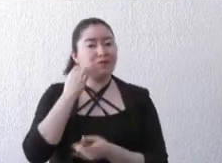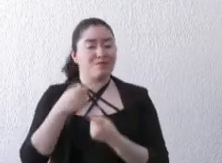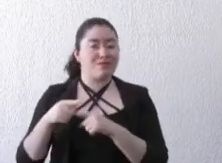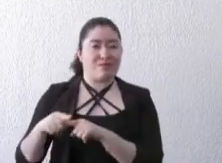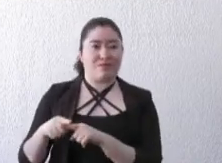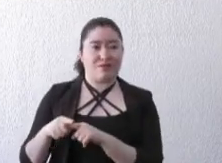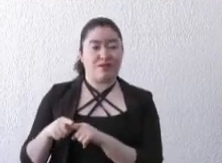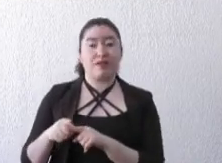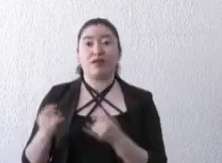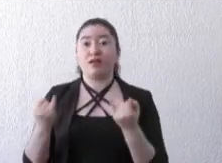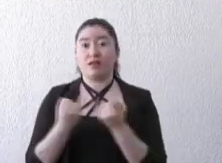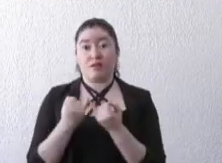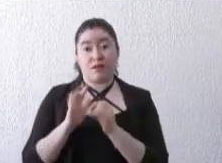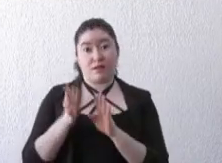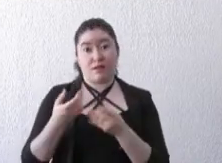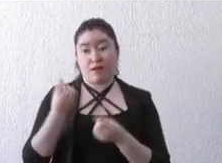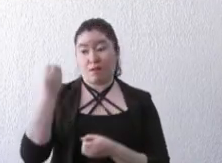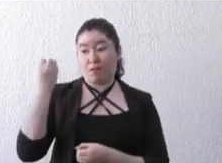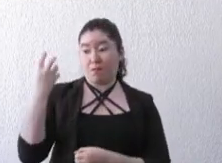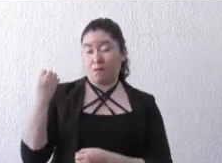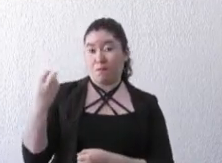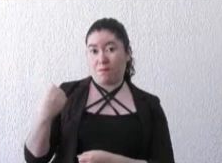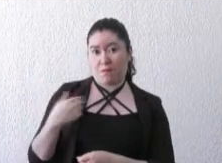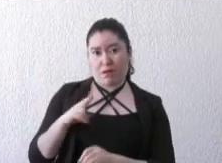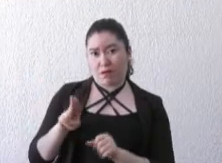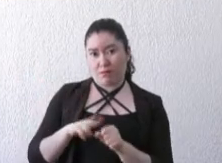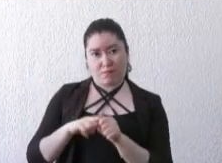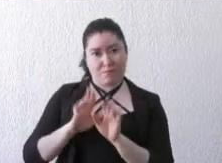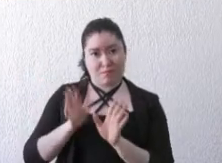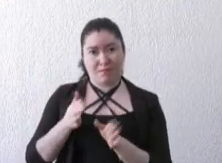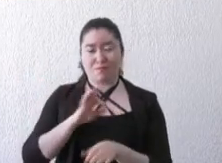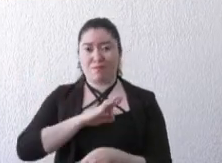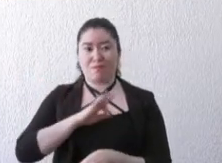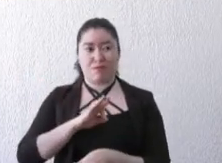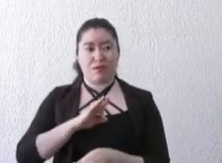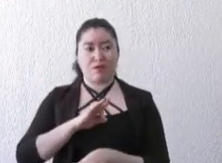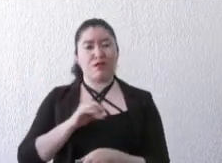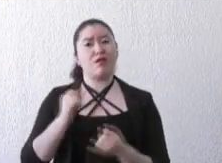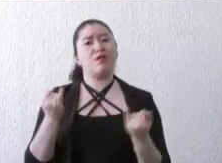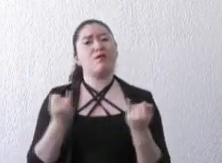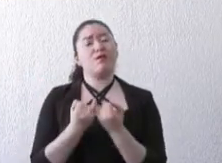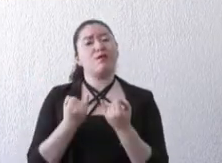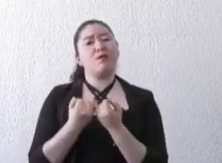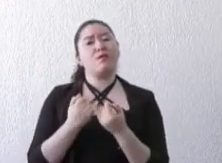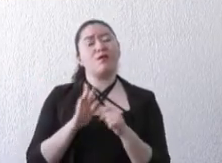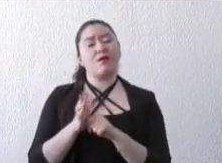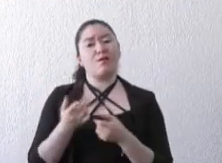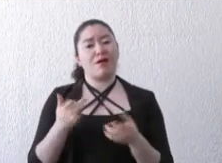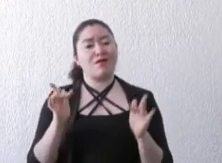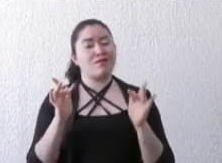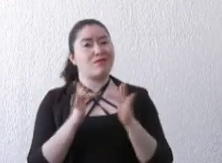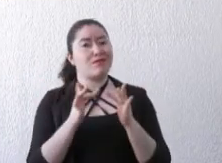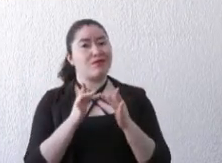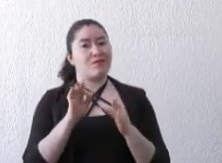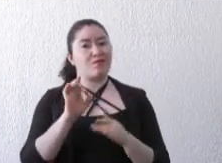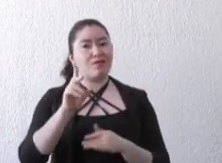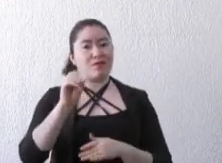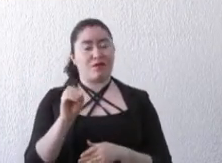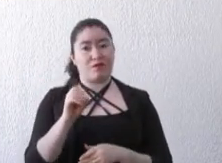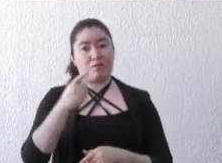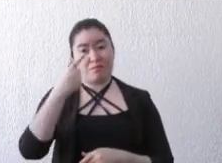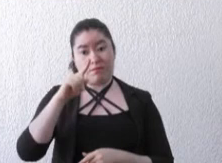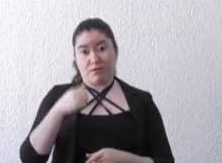evidentemente ya iniciará la actividad normal. Pueden utilizar cualquiera de las redes de Faros para comunicarse y preguntar si tienen